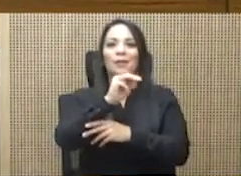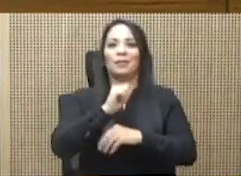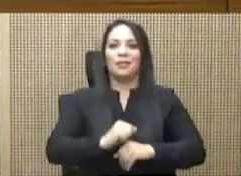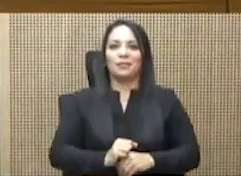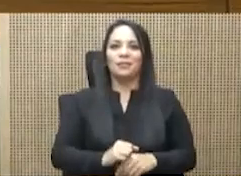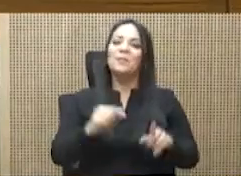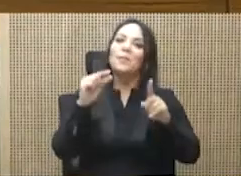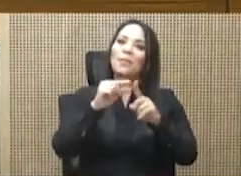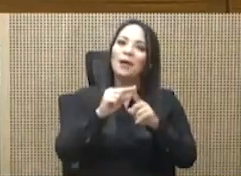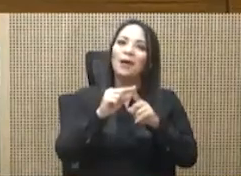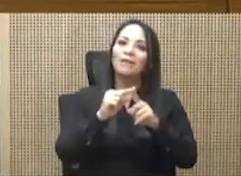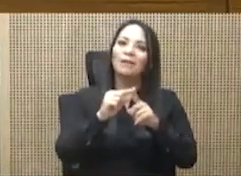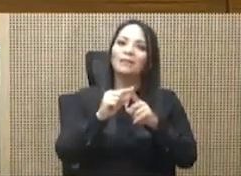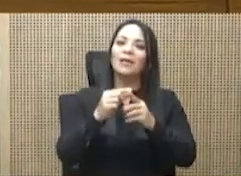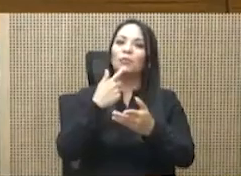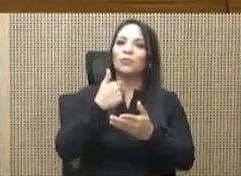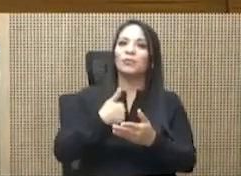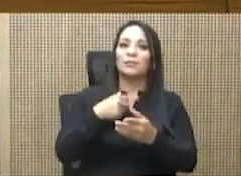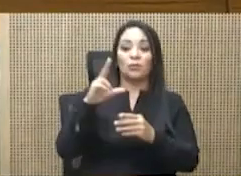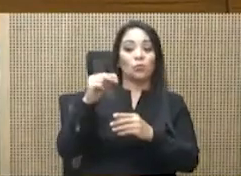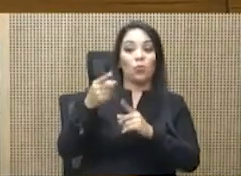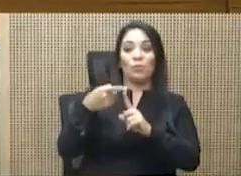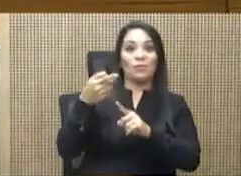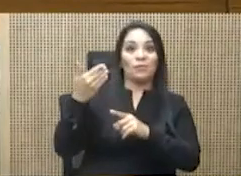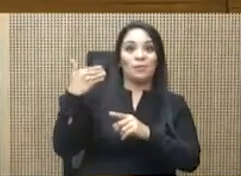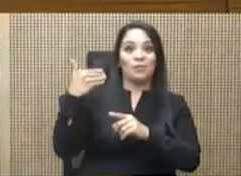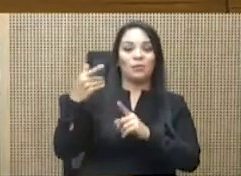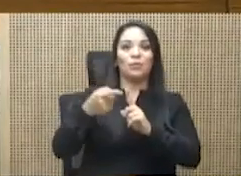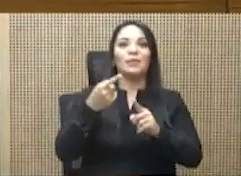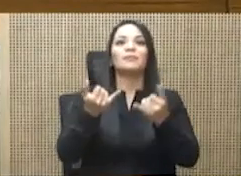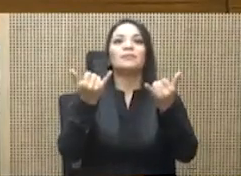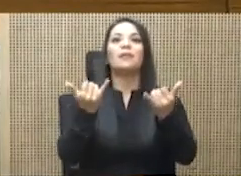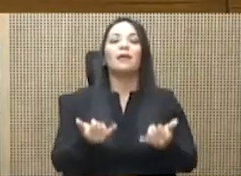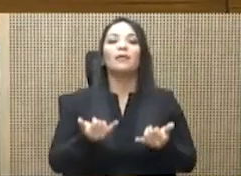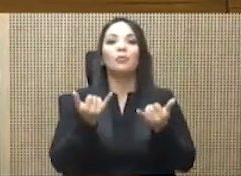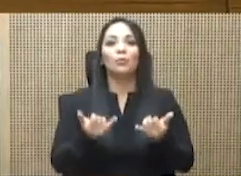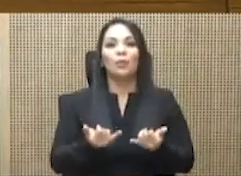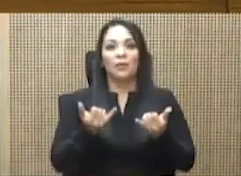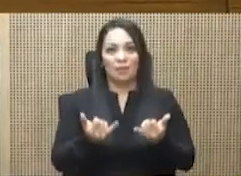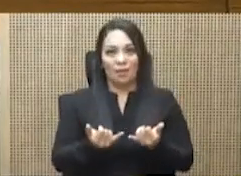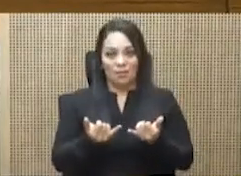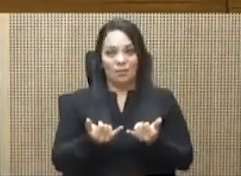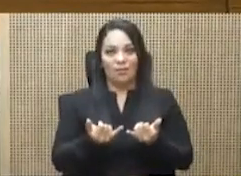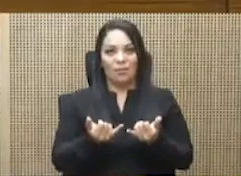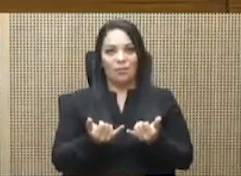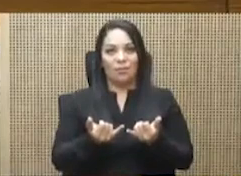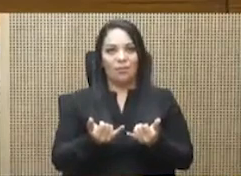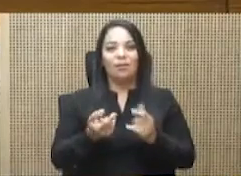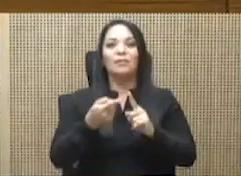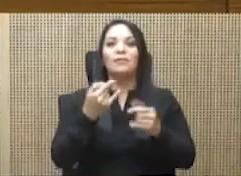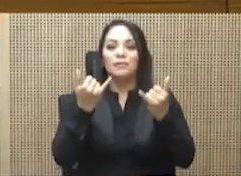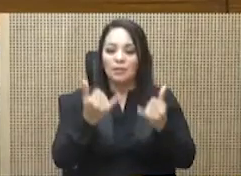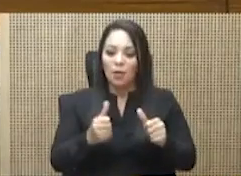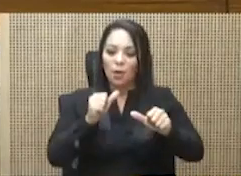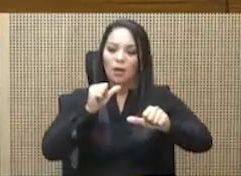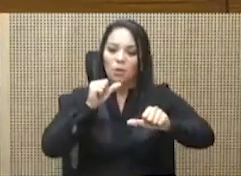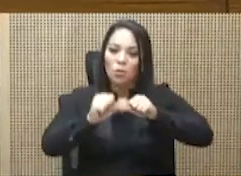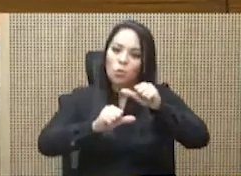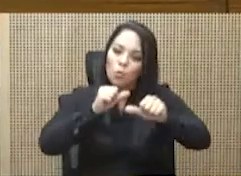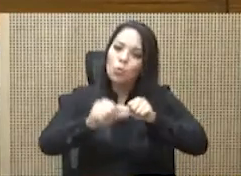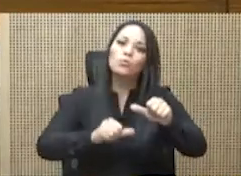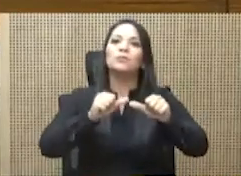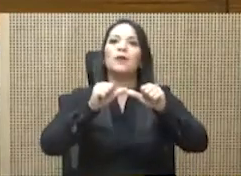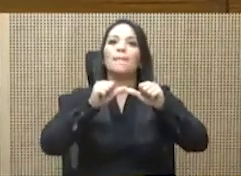el pasado, sino desde la actualidad tremenda, desde la lucha permanente por el anhelo